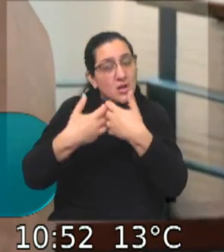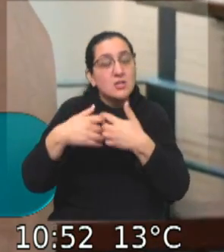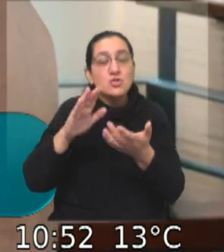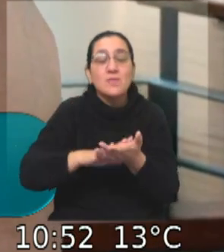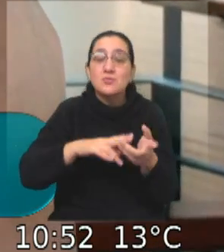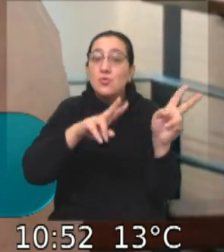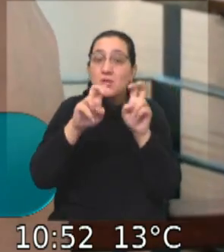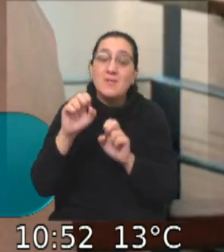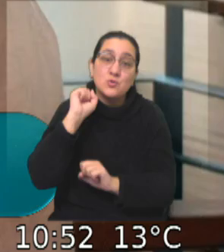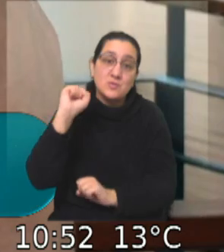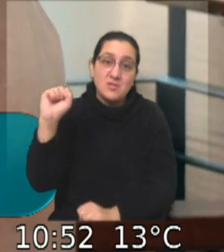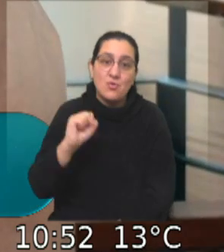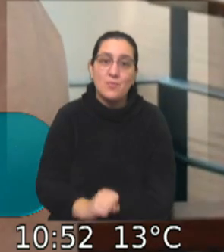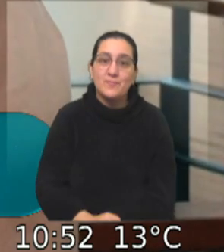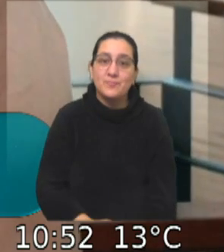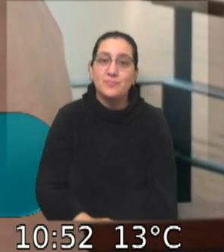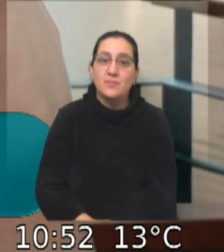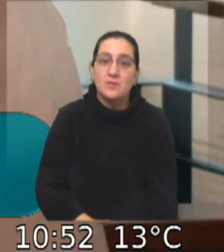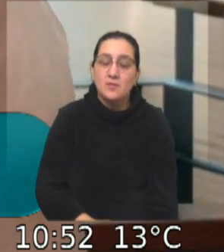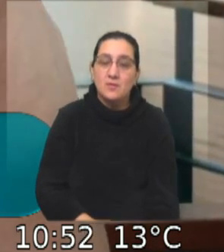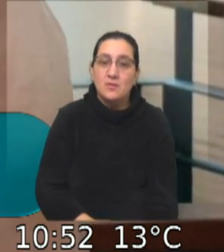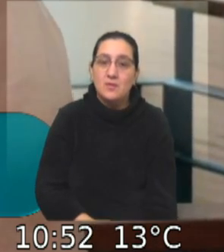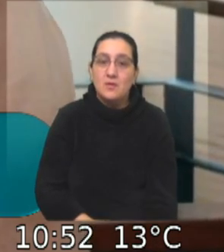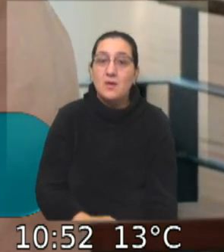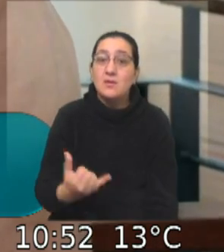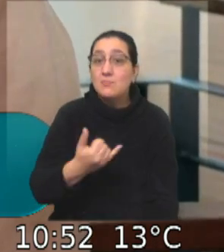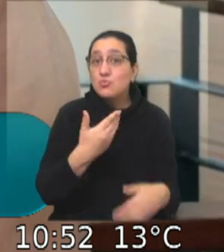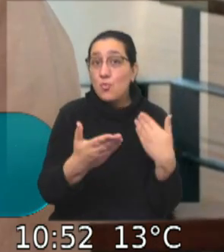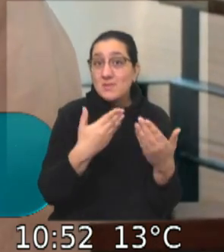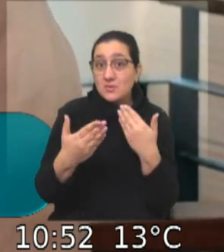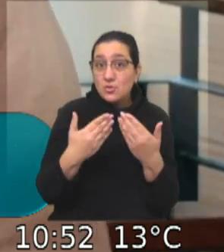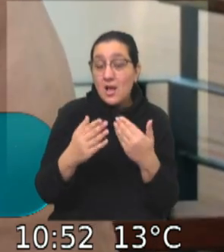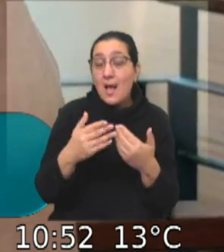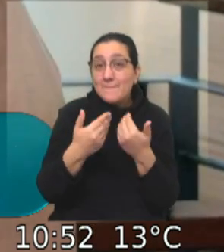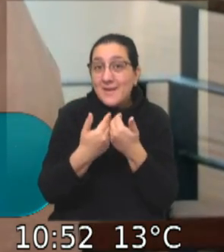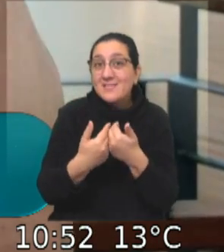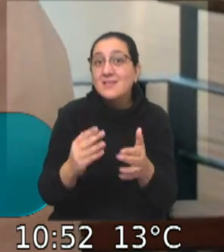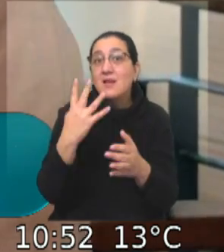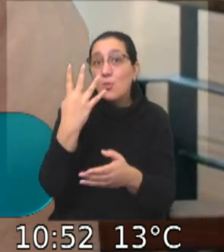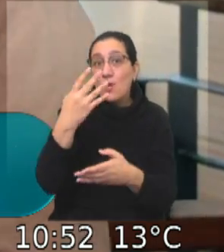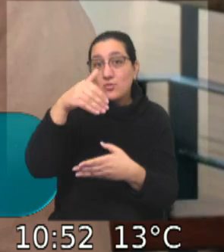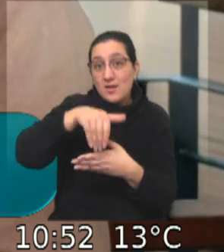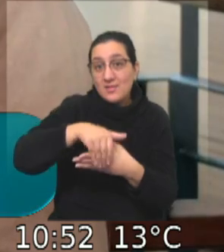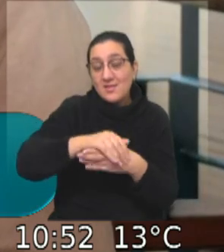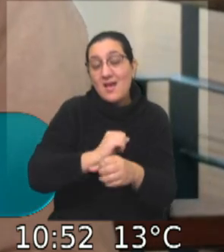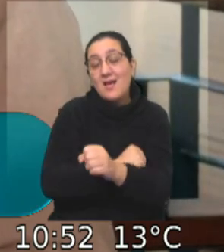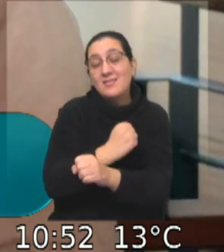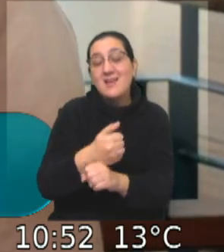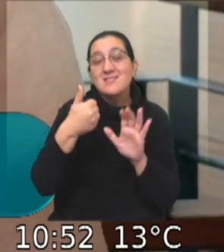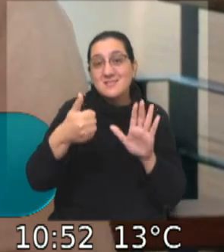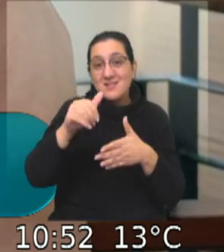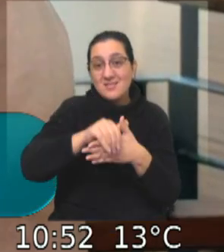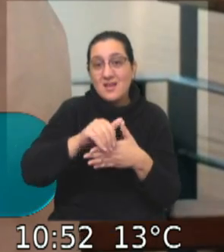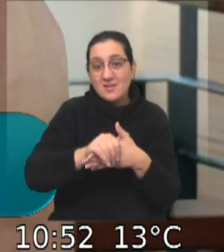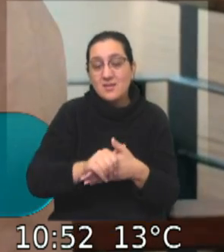Entonces volvemos a celebrar eso y vamos a tener un conversatorio a partir de las 4 de la tarde en punto, hasta las 6 de la tarde, una